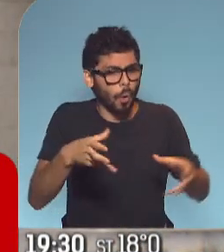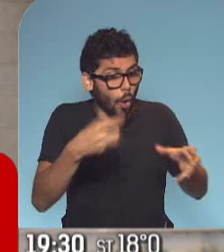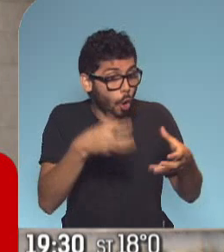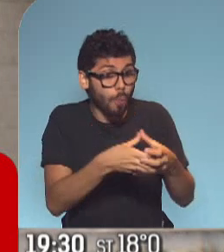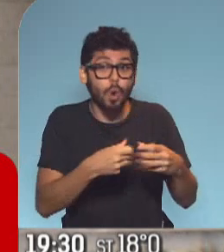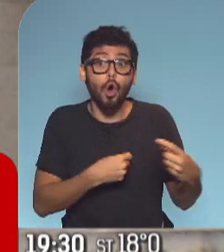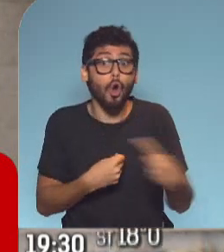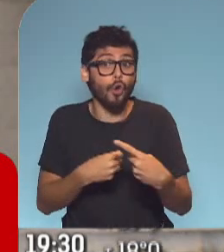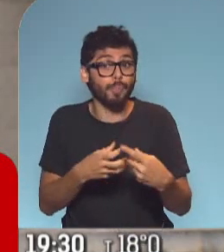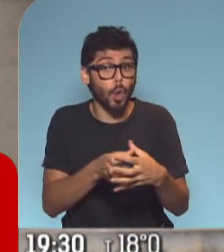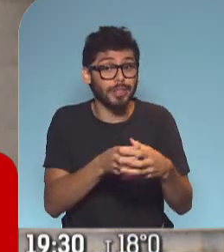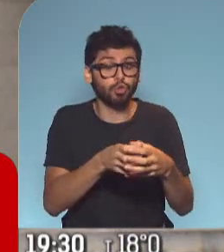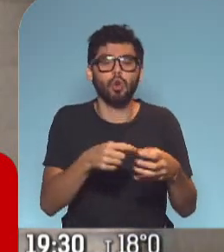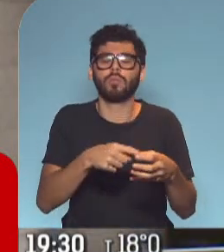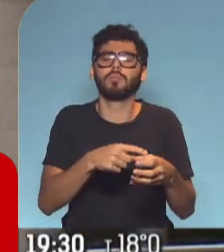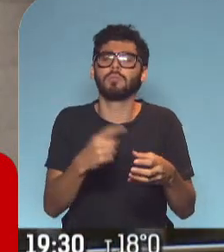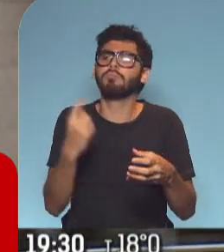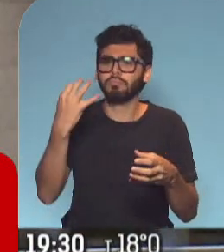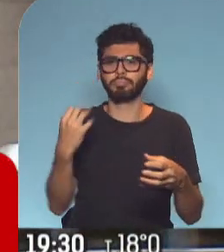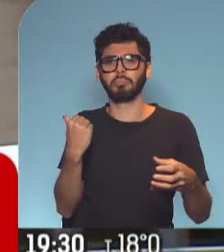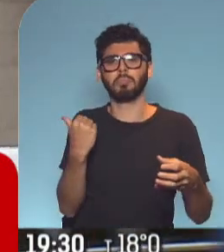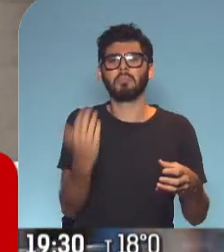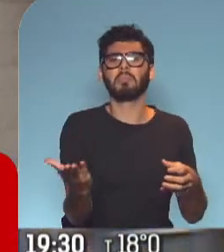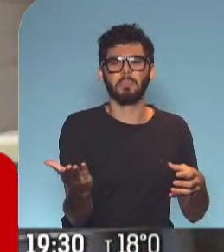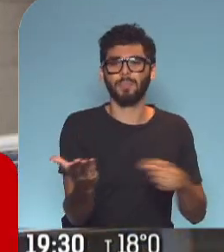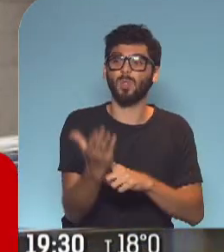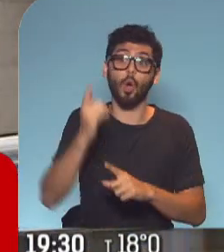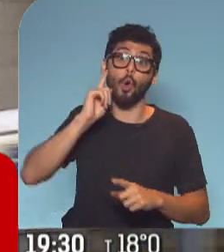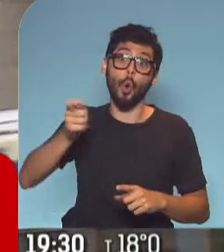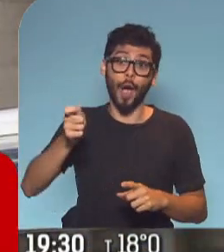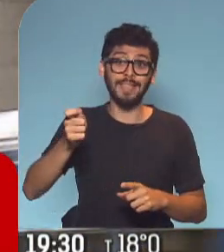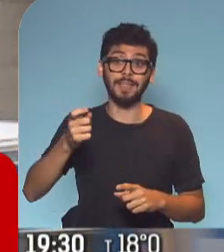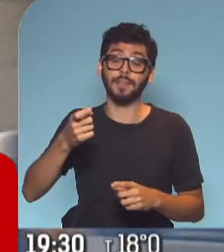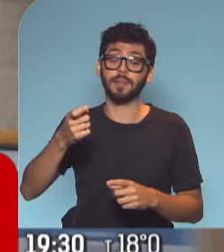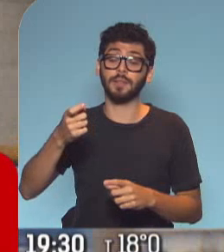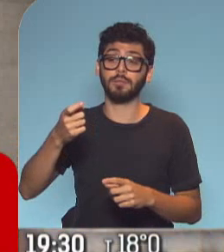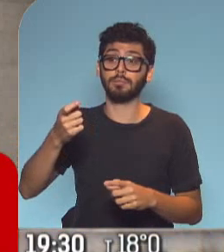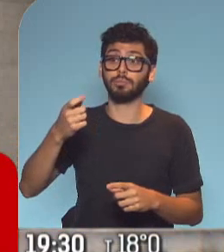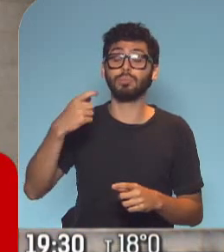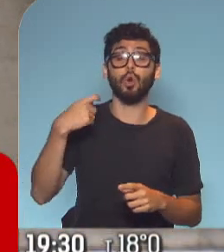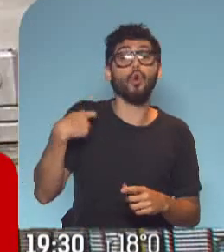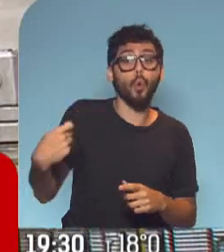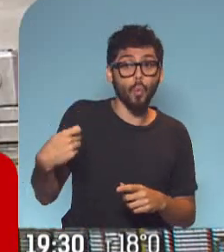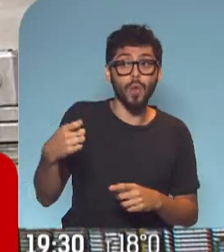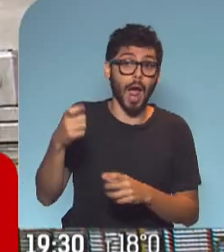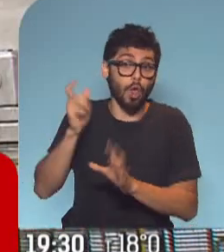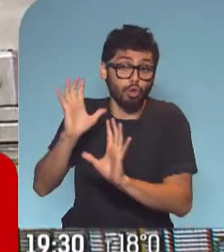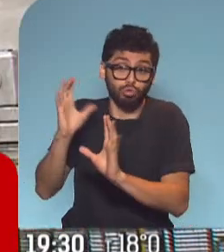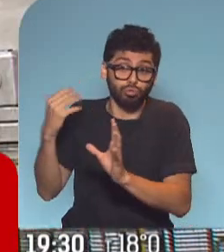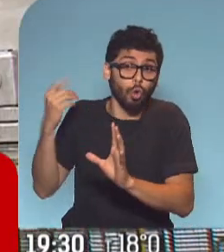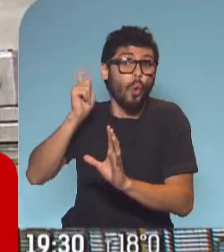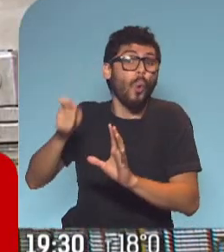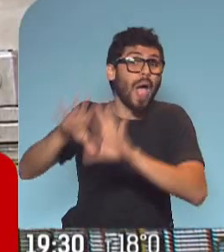plantee esta idea de que jubile de perdón de que jueces y jueces jubilados también empiecen a pagar ganancias